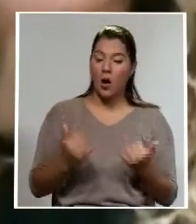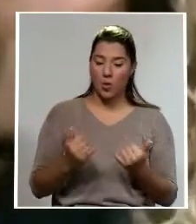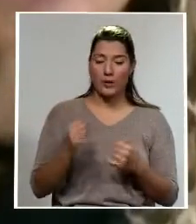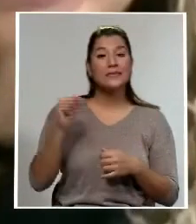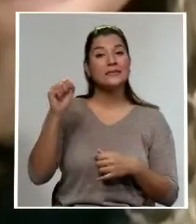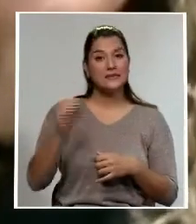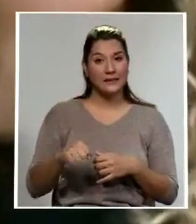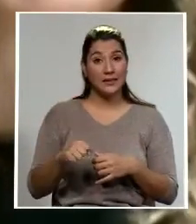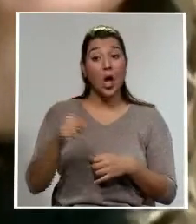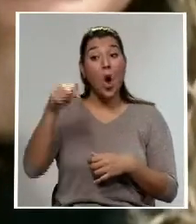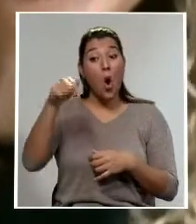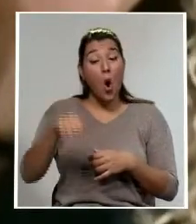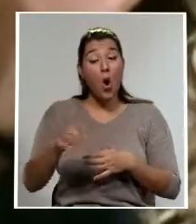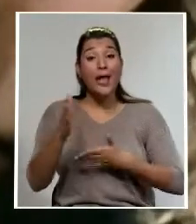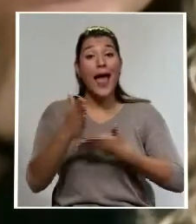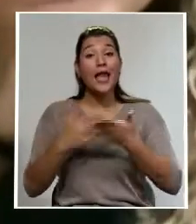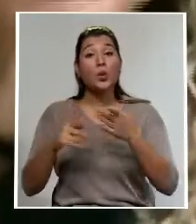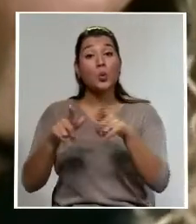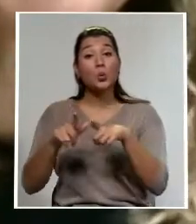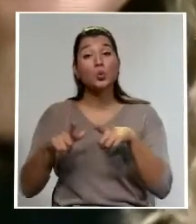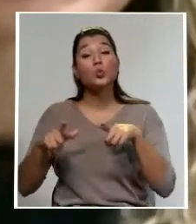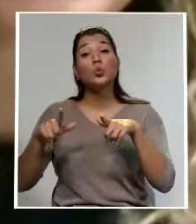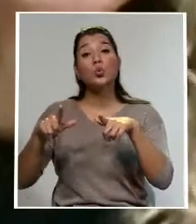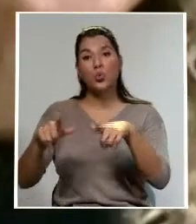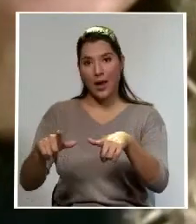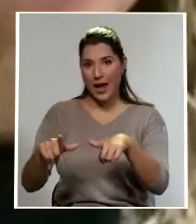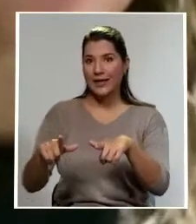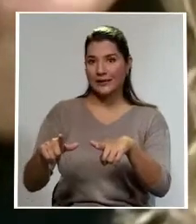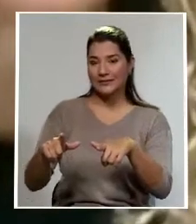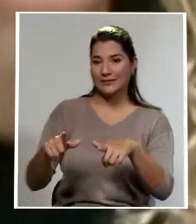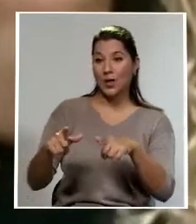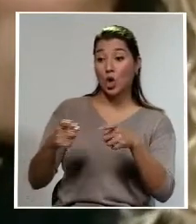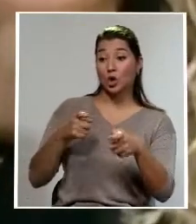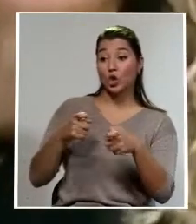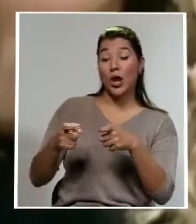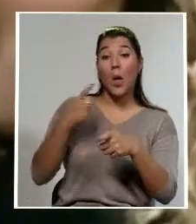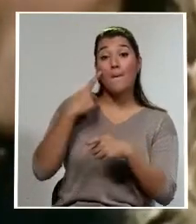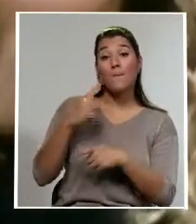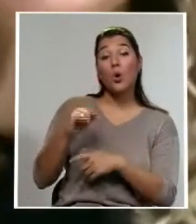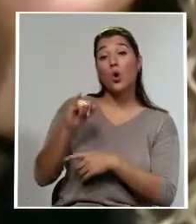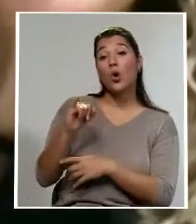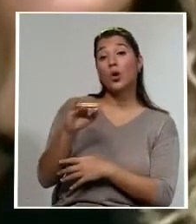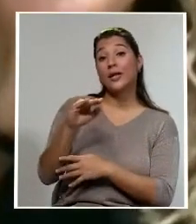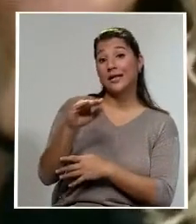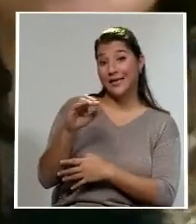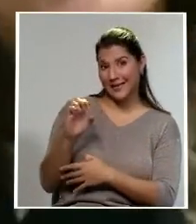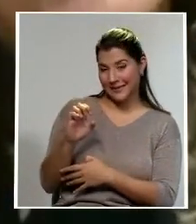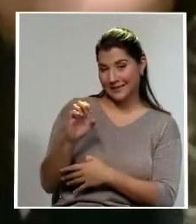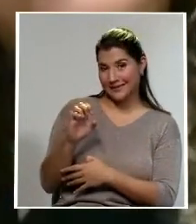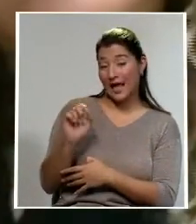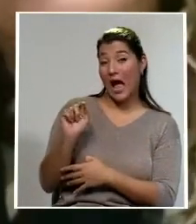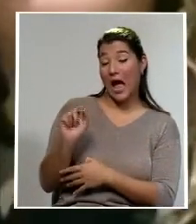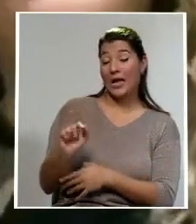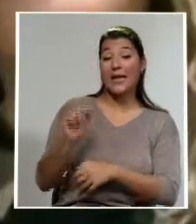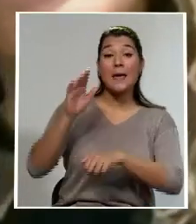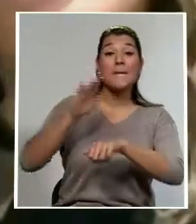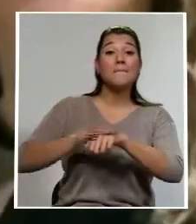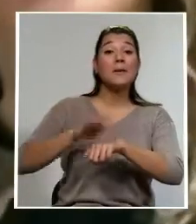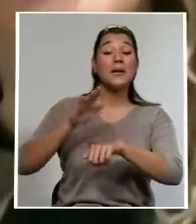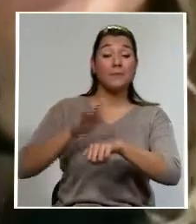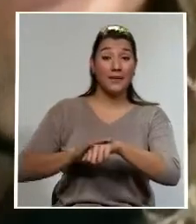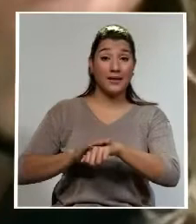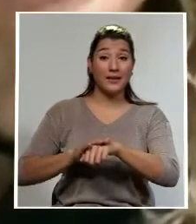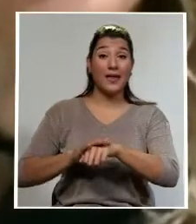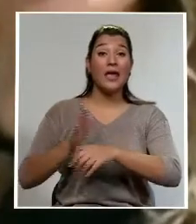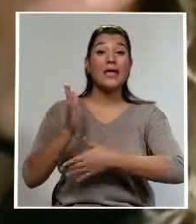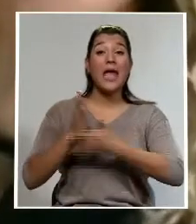algunas zonas manejadas por algunas de las empresas eléctricas o cooperativas permiten que un número determinado de